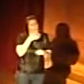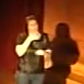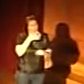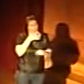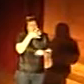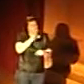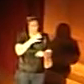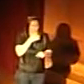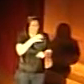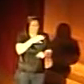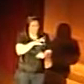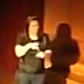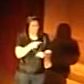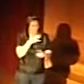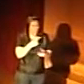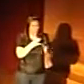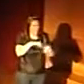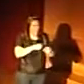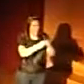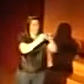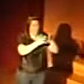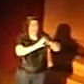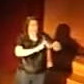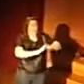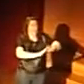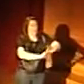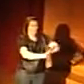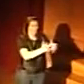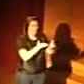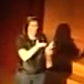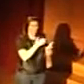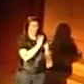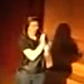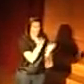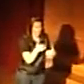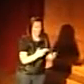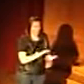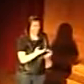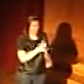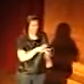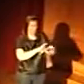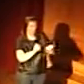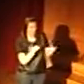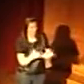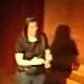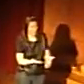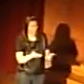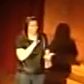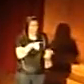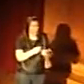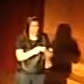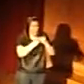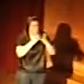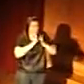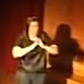llegado por descuido por desidia por desamortización por tantas cosas han llegado a a nuestros días o a los días de estos